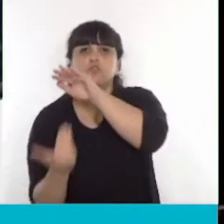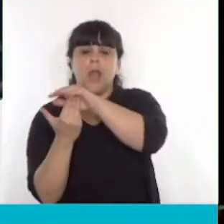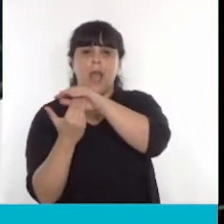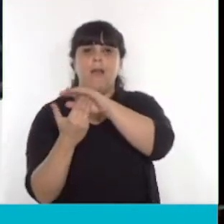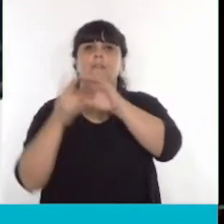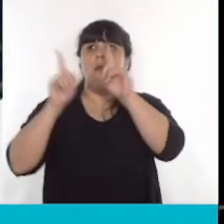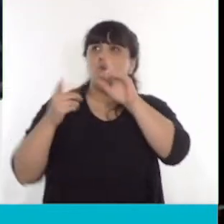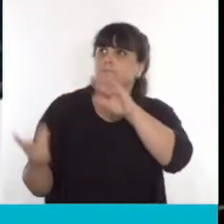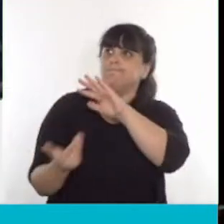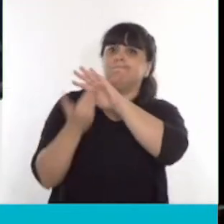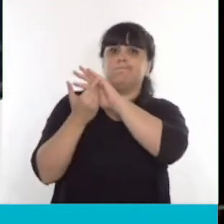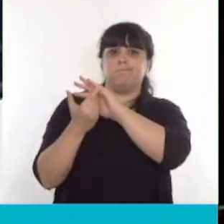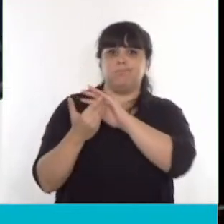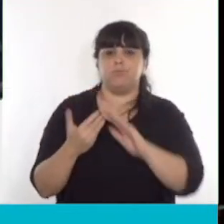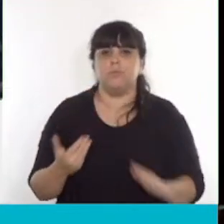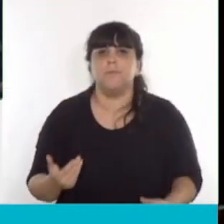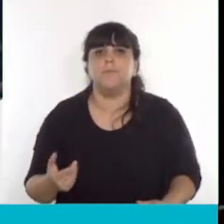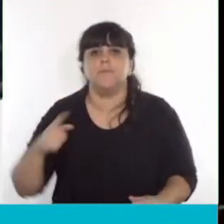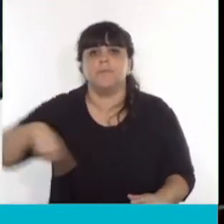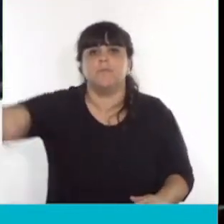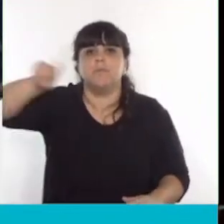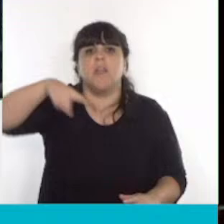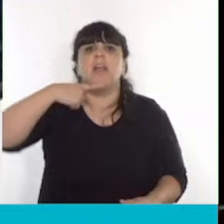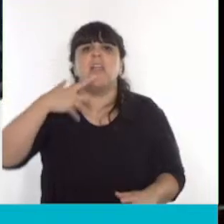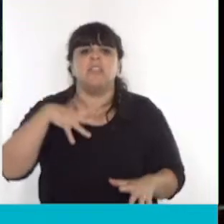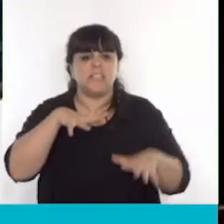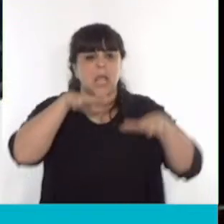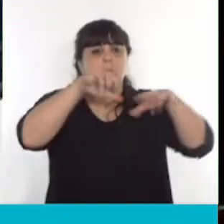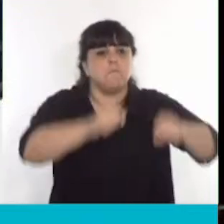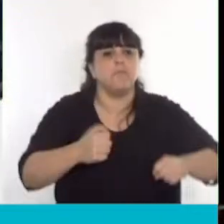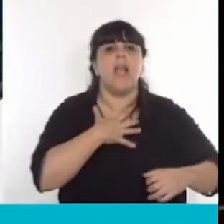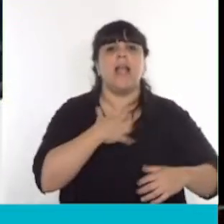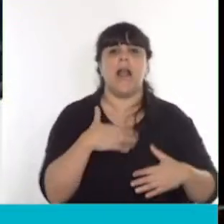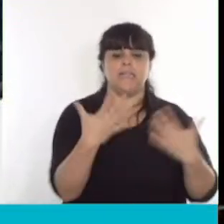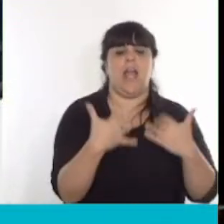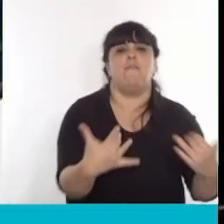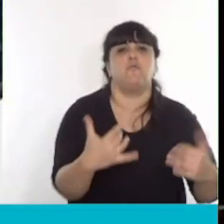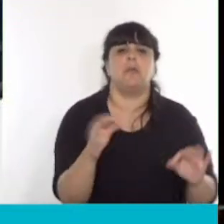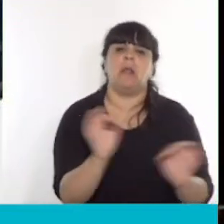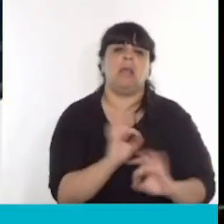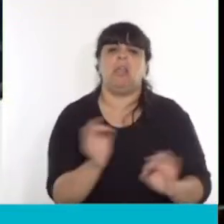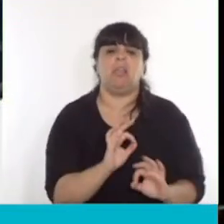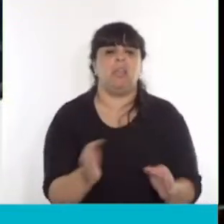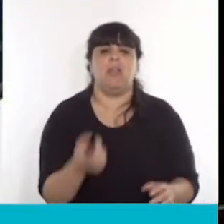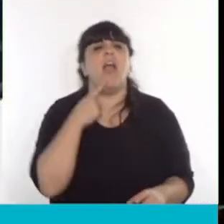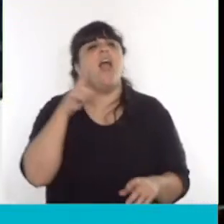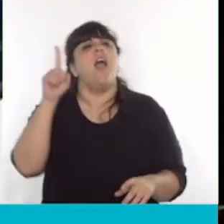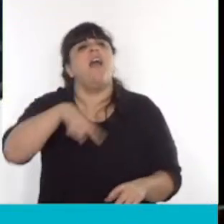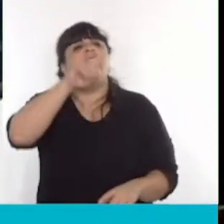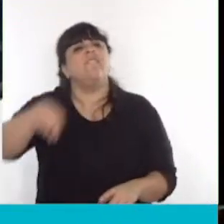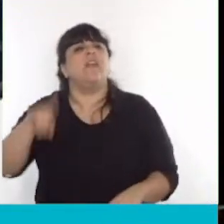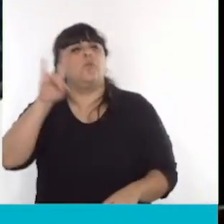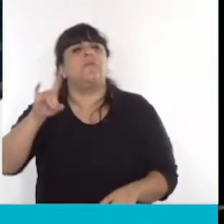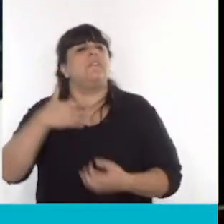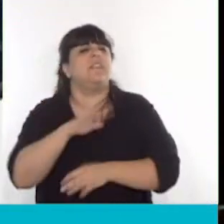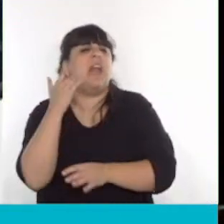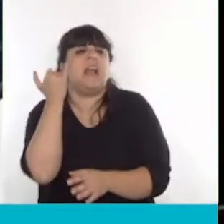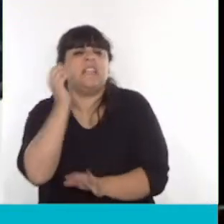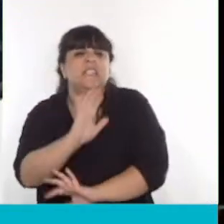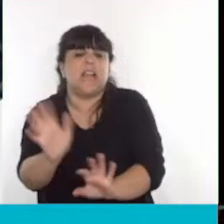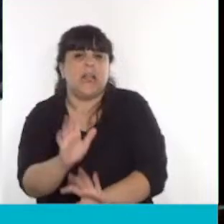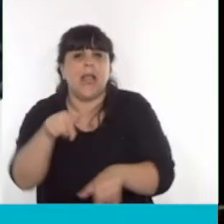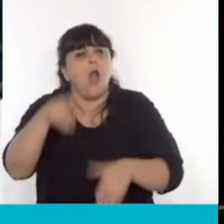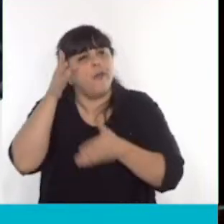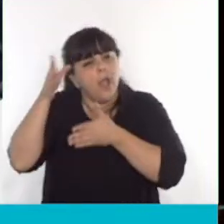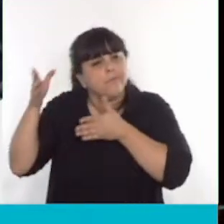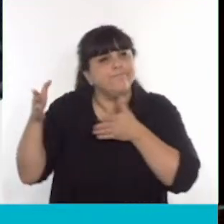del CIN, decir que las tomas no sirvieron para nada, decir que el veto ya pasó, que ahora de lo que hay que ocuparse es